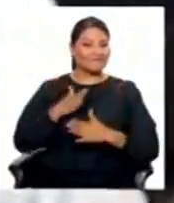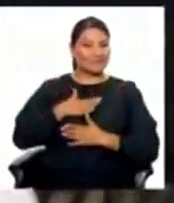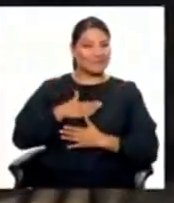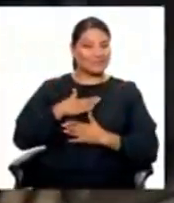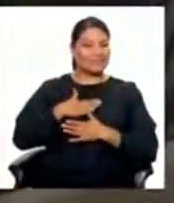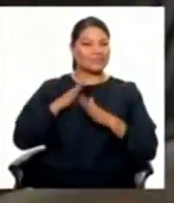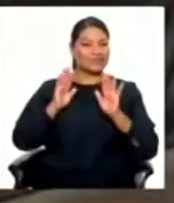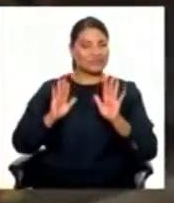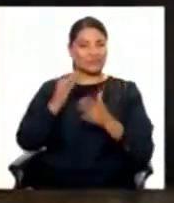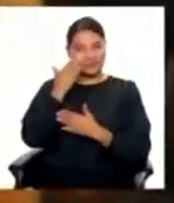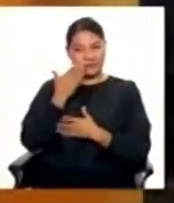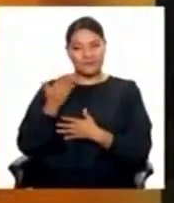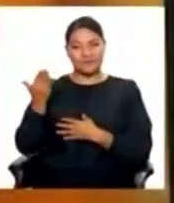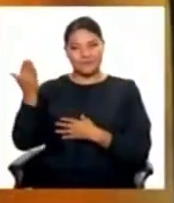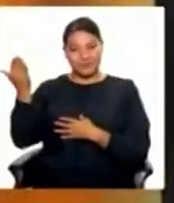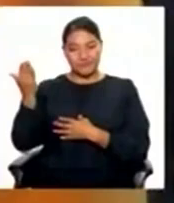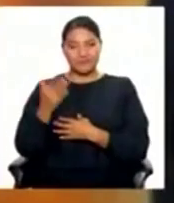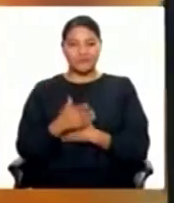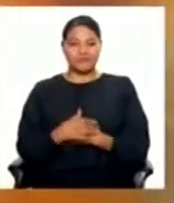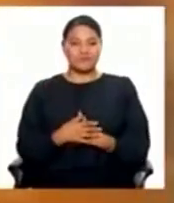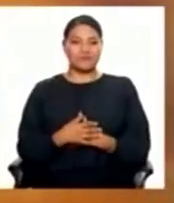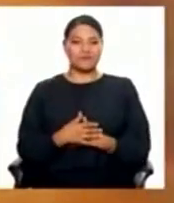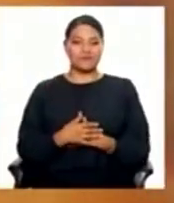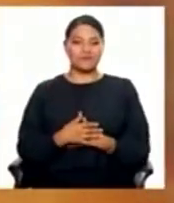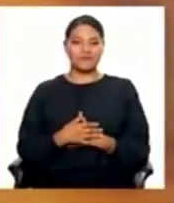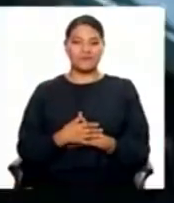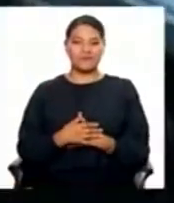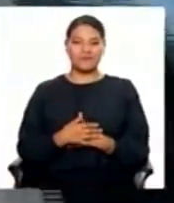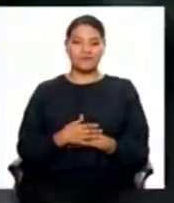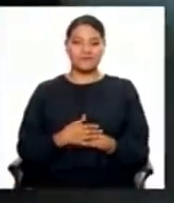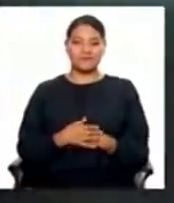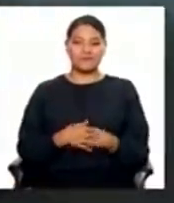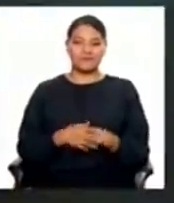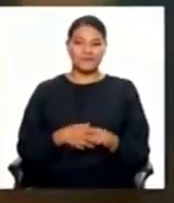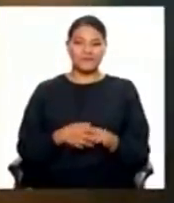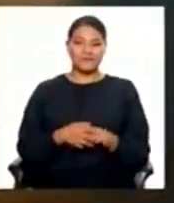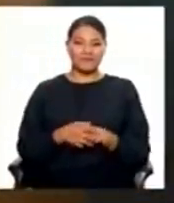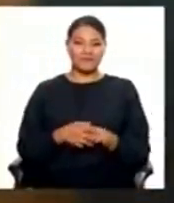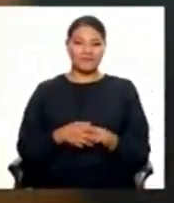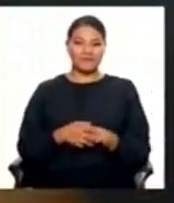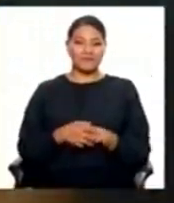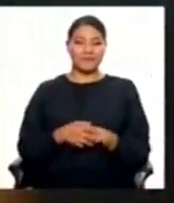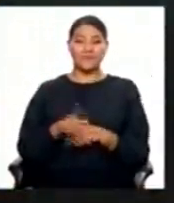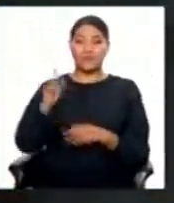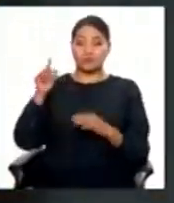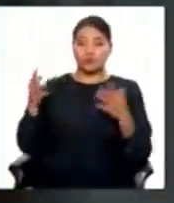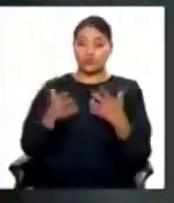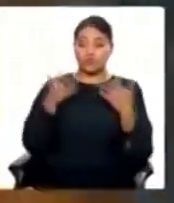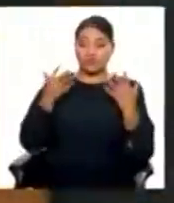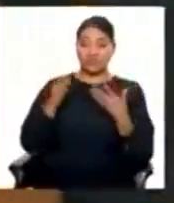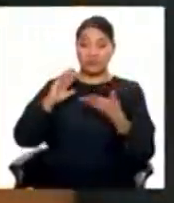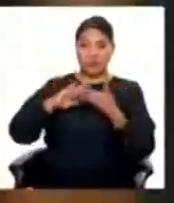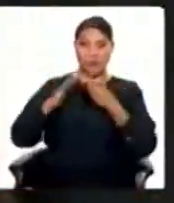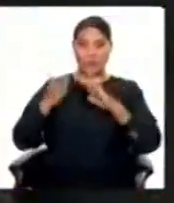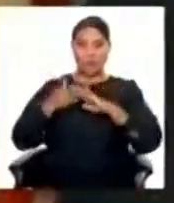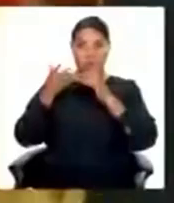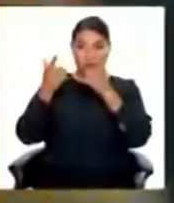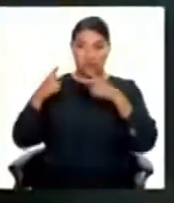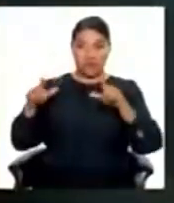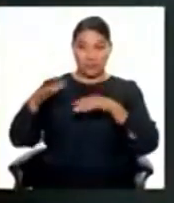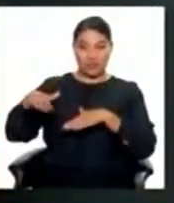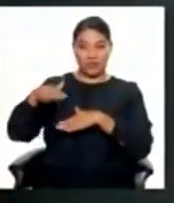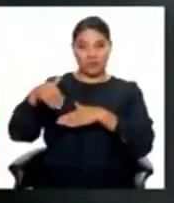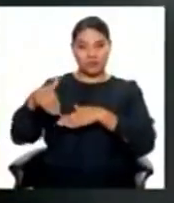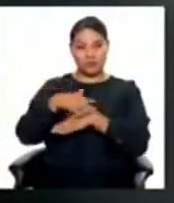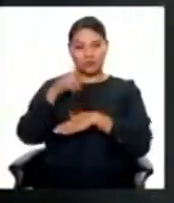el entusiasmo. Miren lo que les tenemos que mostrar acá. Atención. Un chifa de Pueblo Libre que operaba en